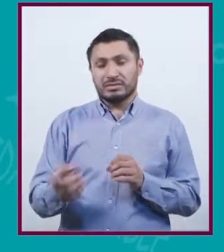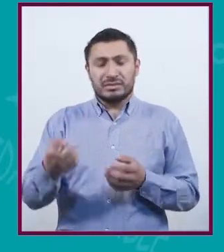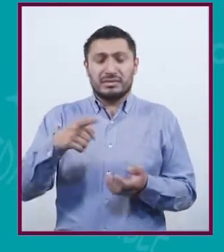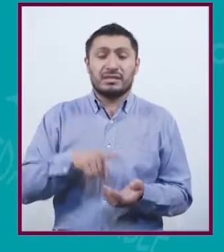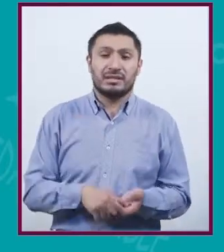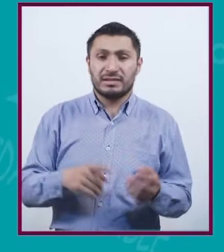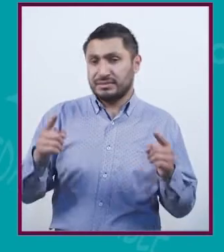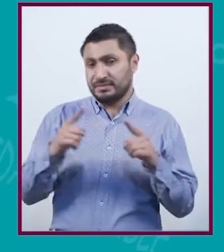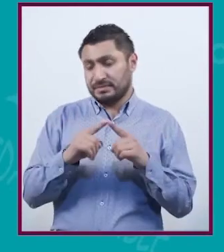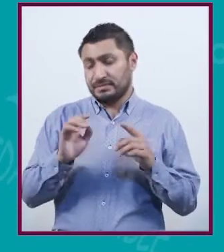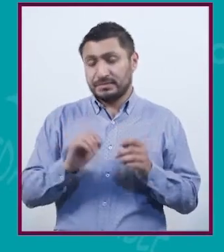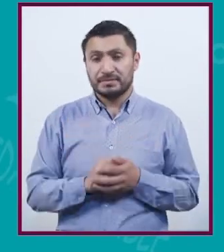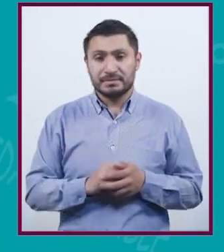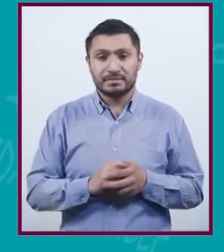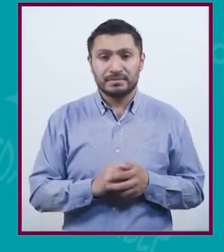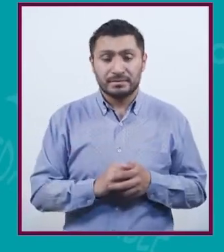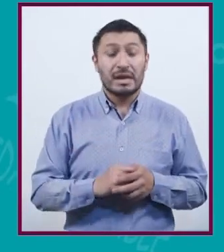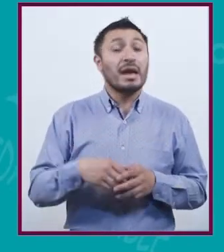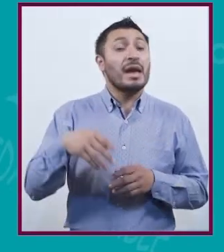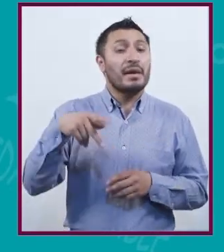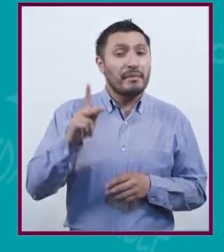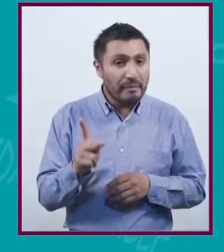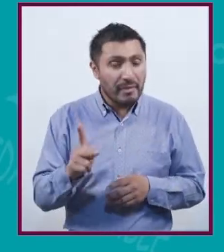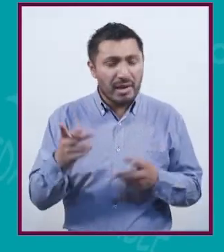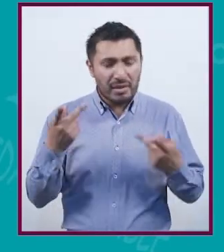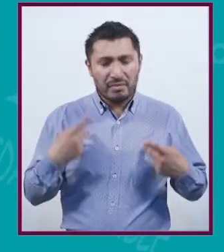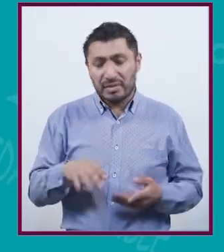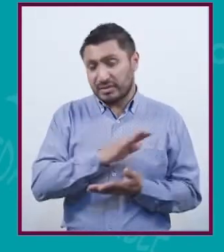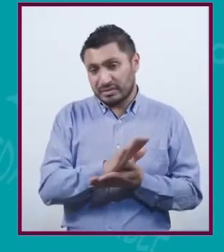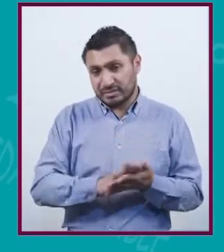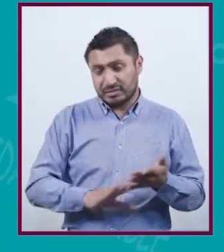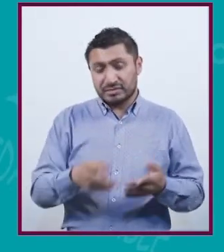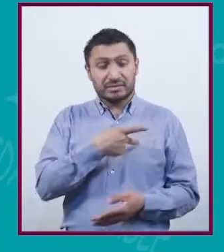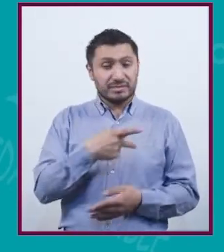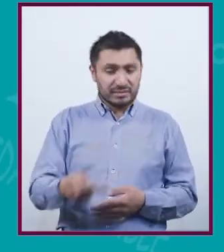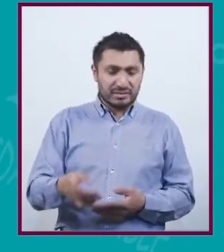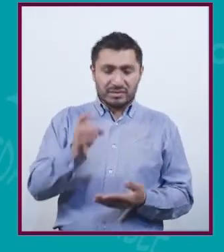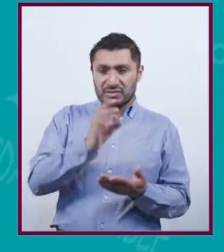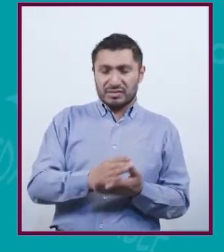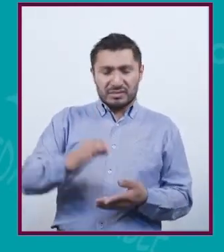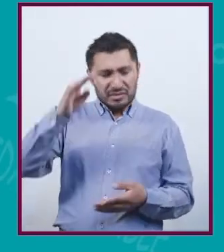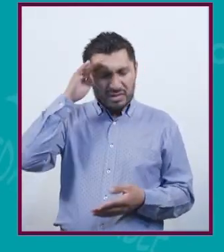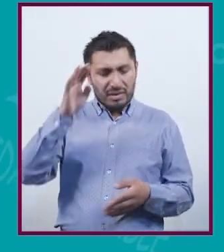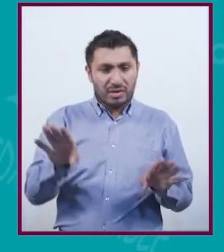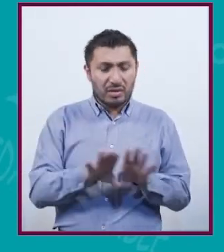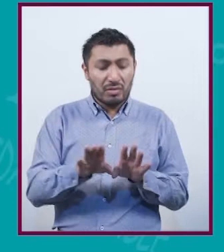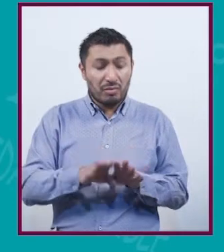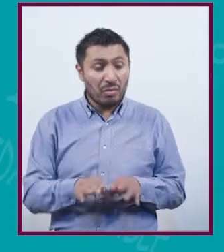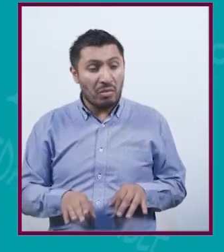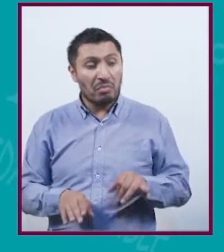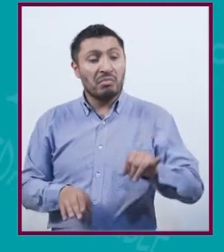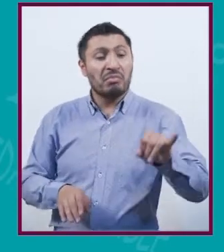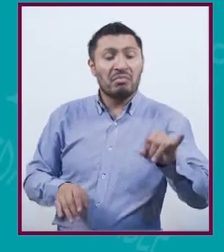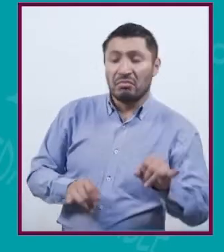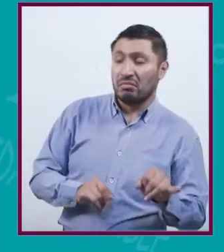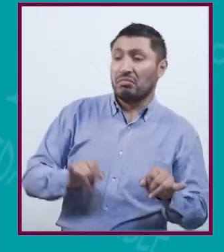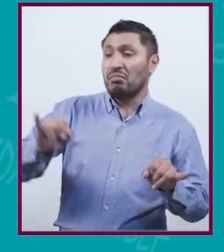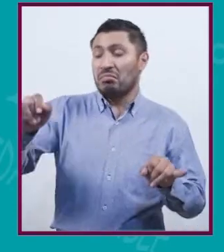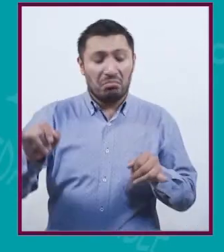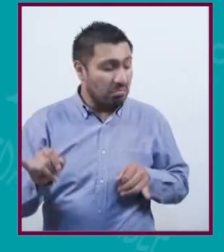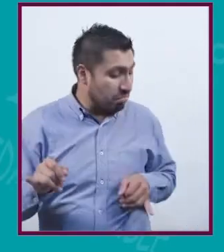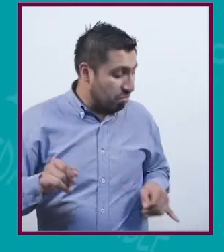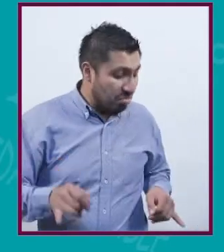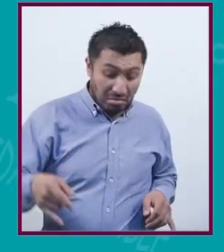los oficios, o bien al interior de las iglesias. Mientras que la más humilde solo podía pensar en un extremo